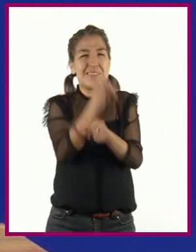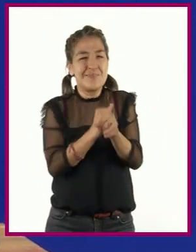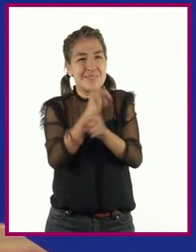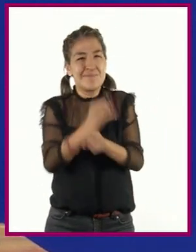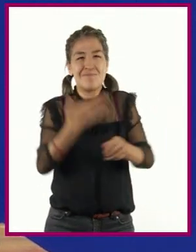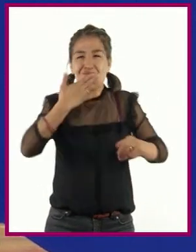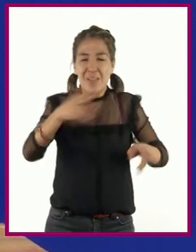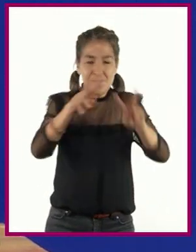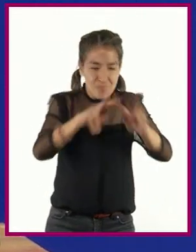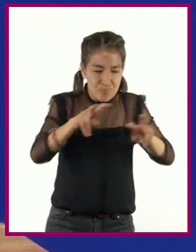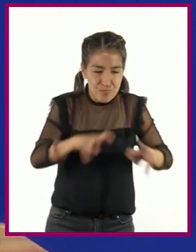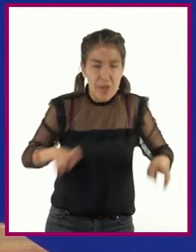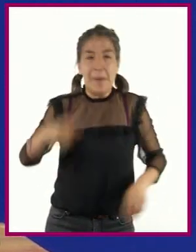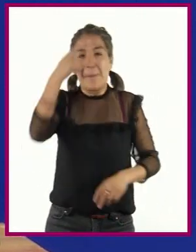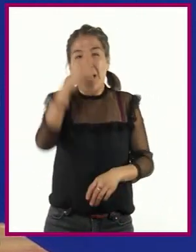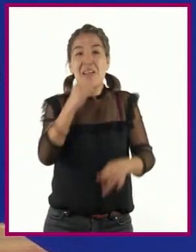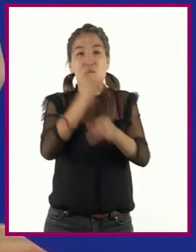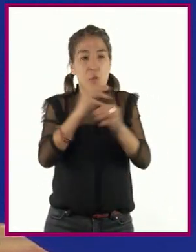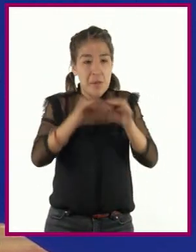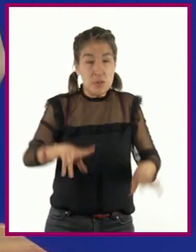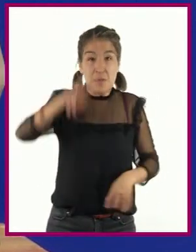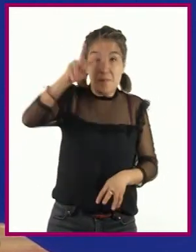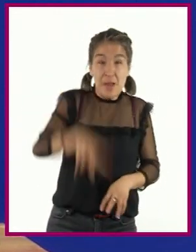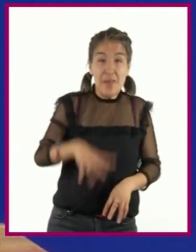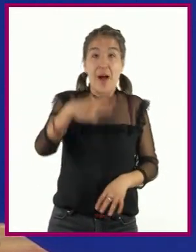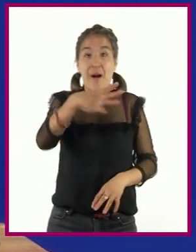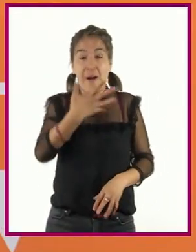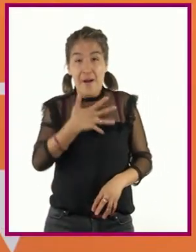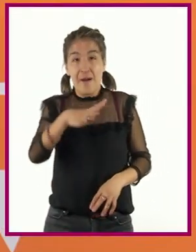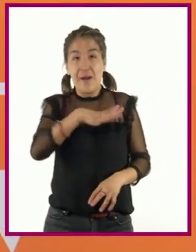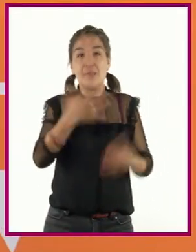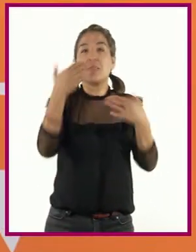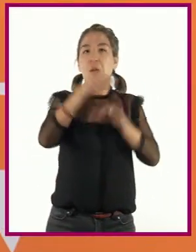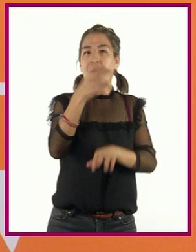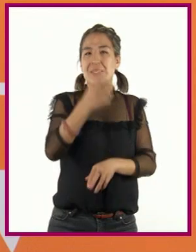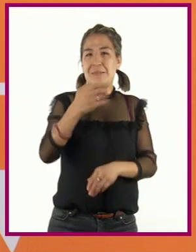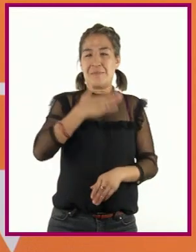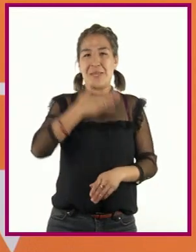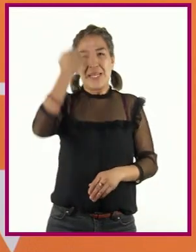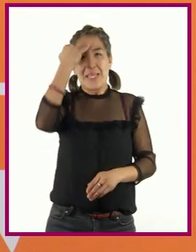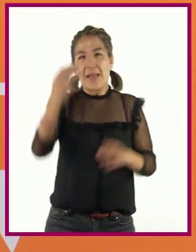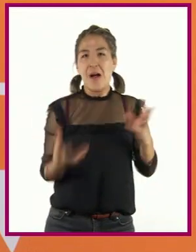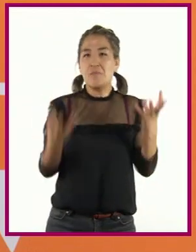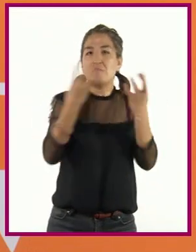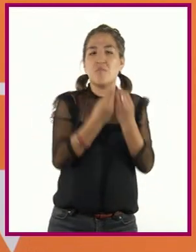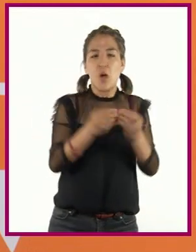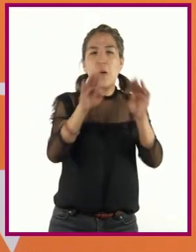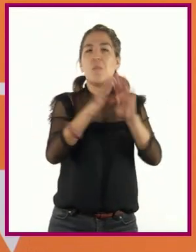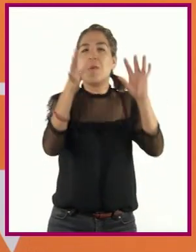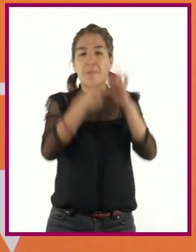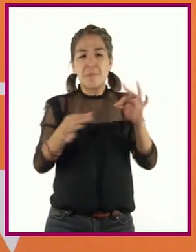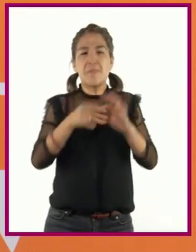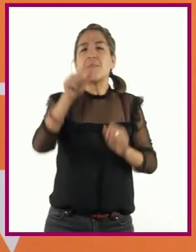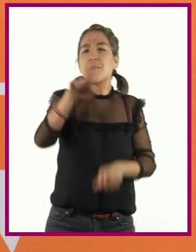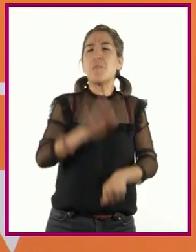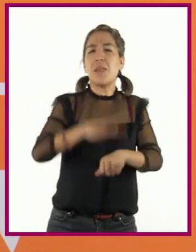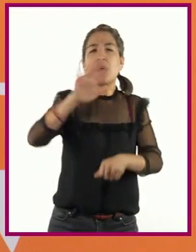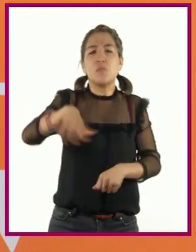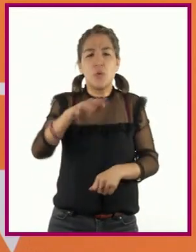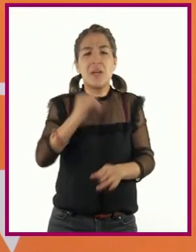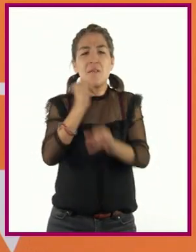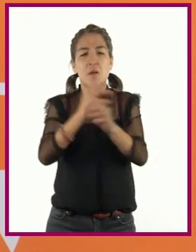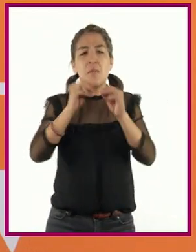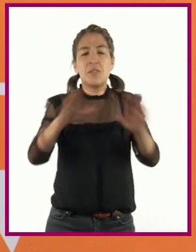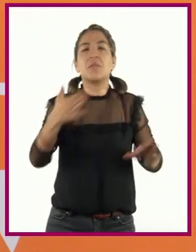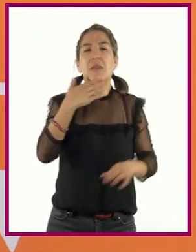y objetiva para tener datos y hechos verídicos que apoyen mis ideas. Para que se realice esa búsqueda con mayor precisión, les invito